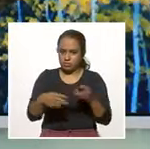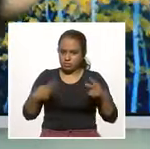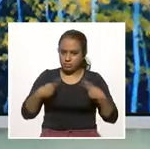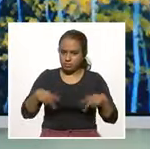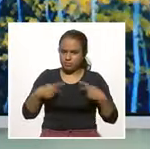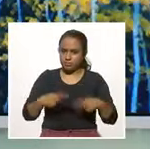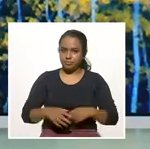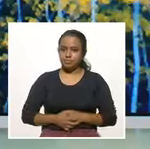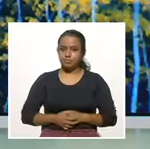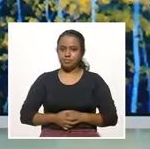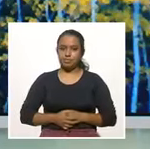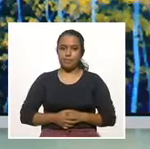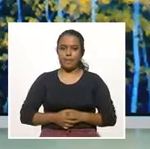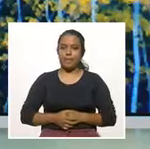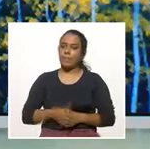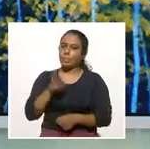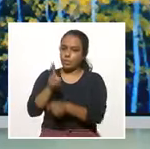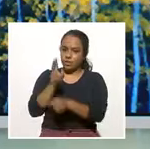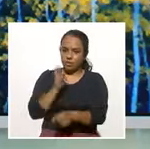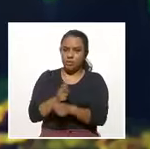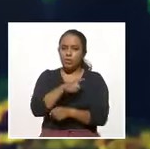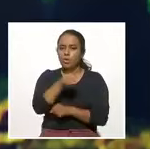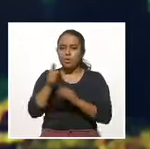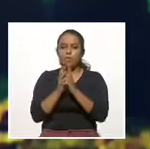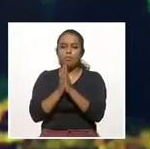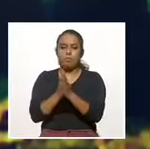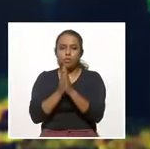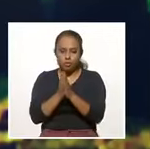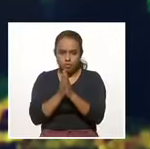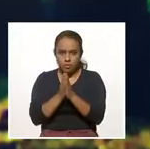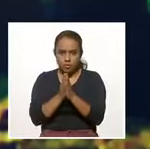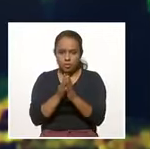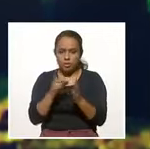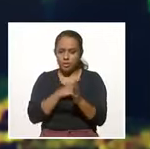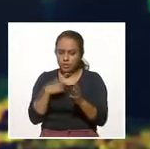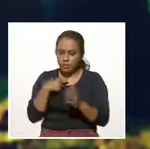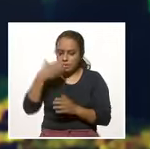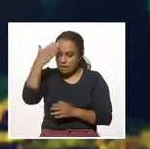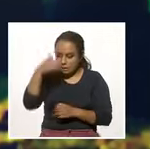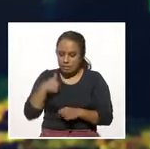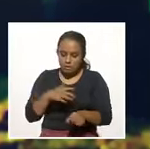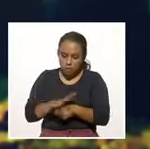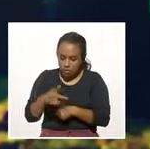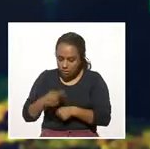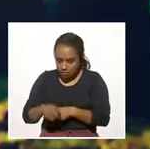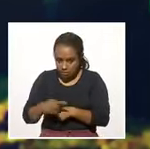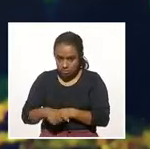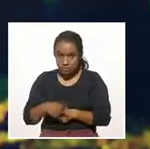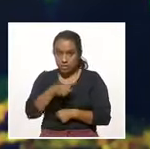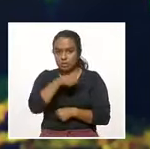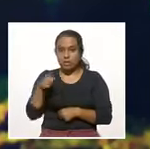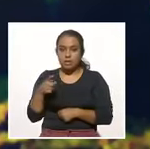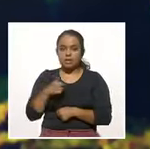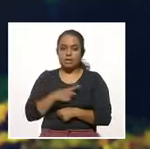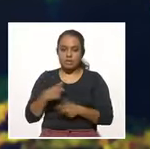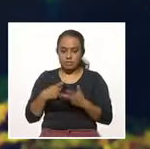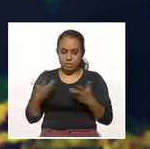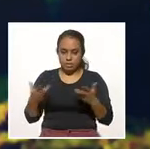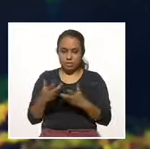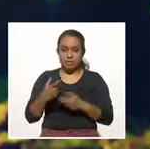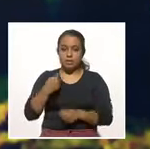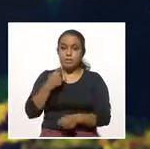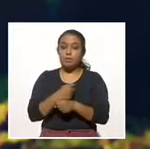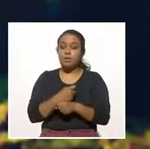está viendo en este momento. A ver. Invitarlos a que, por favor, conozcan sus riesgos, actuemos en consecuencia. El